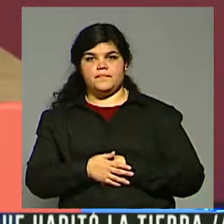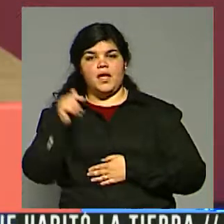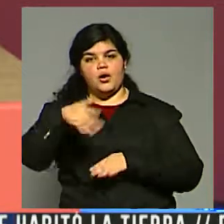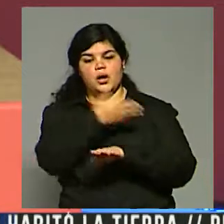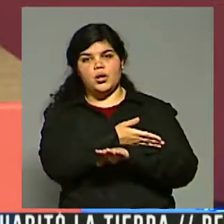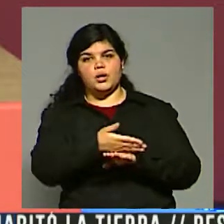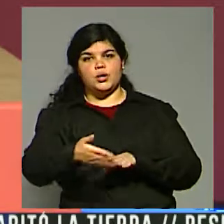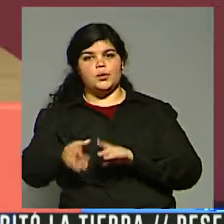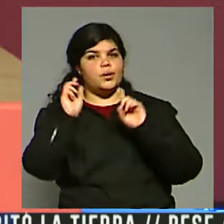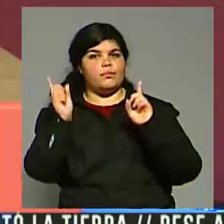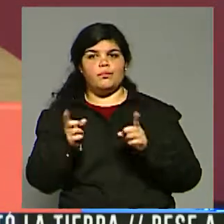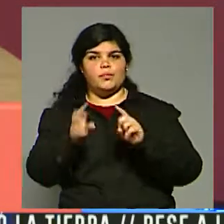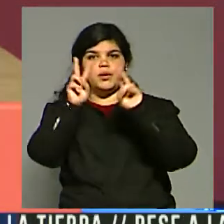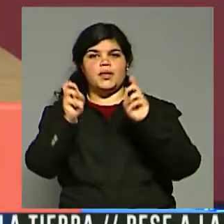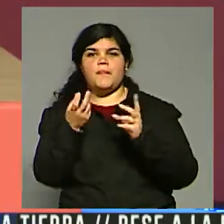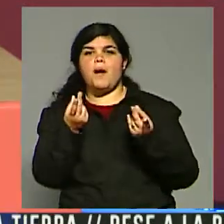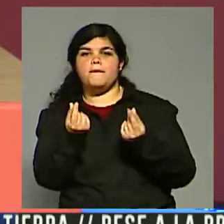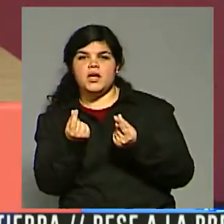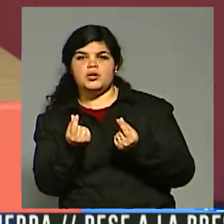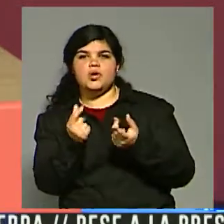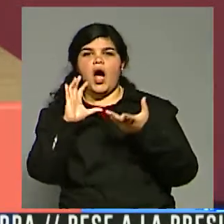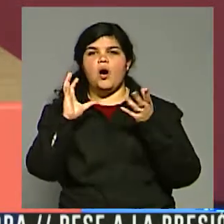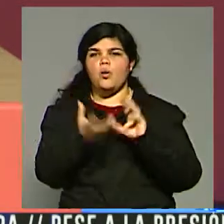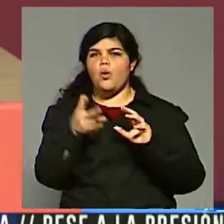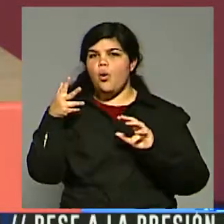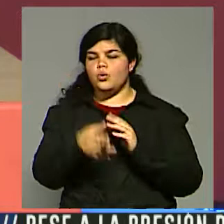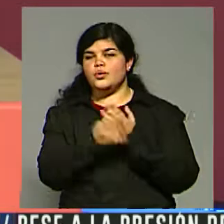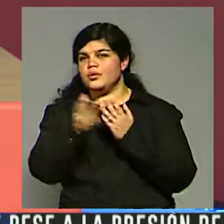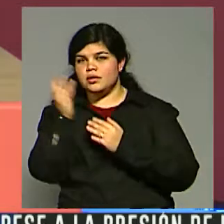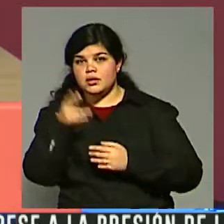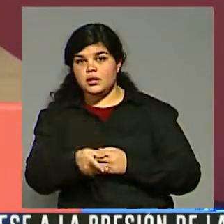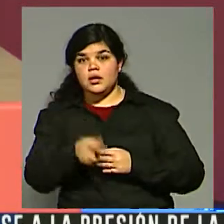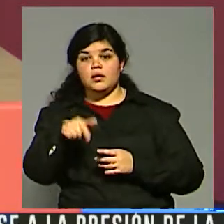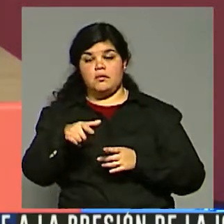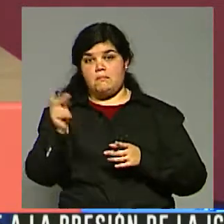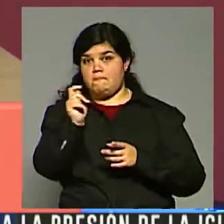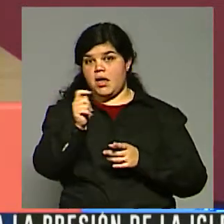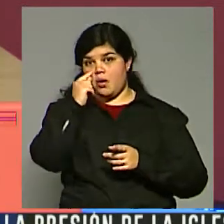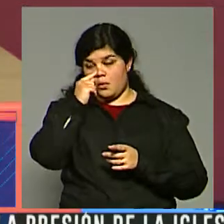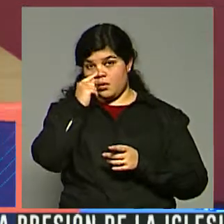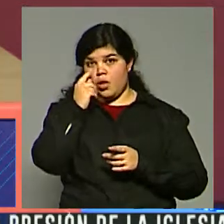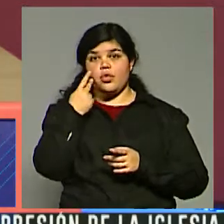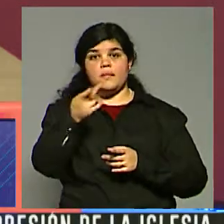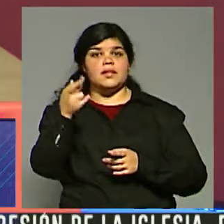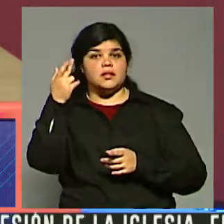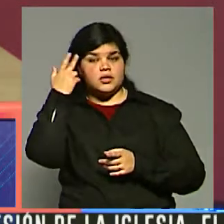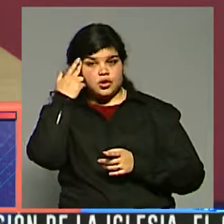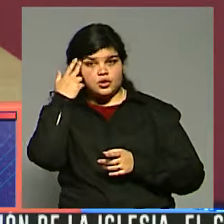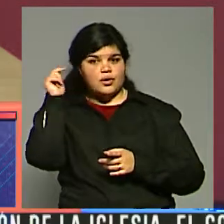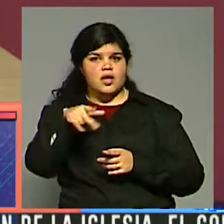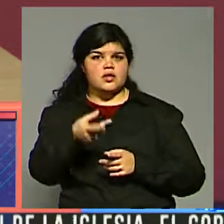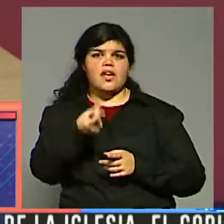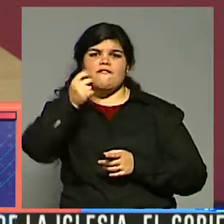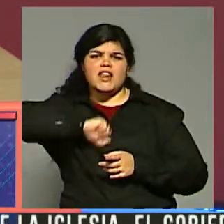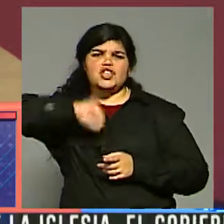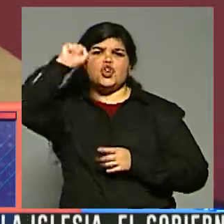Continuando con el eje de los precios y del ajuste, se habla de que en este mes de junio del 2018 se encontraría la inflación más alta mensual